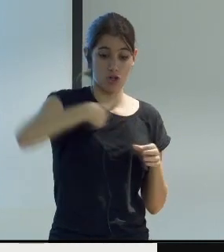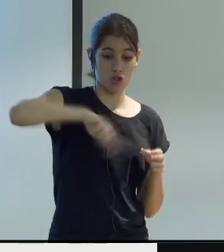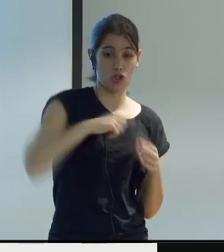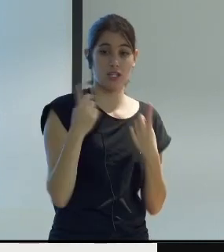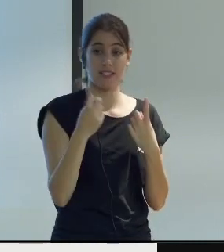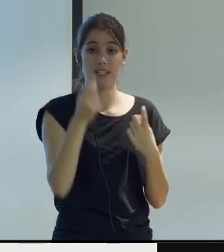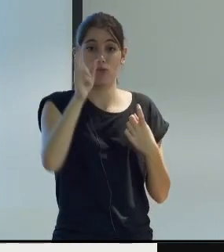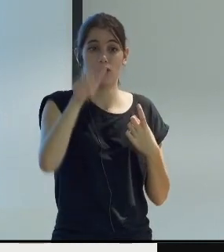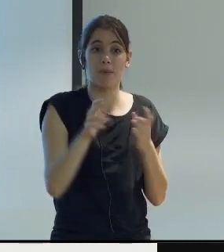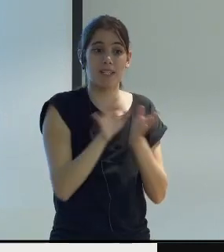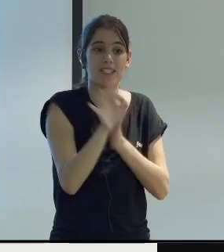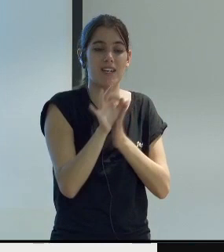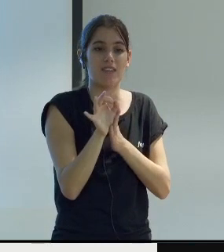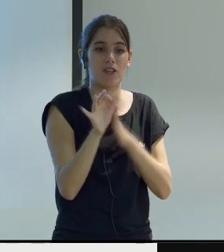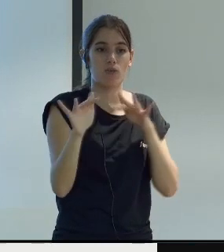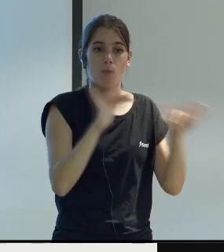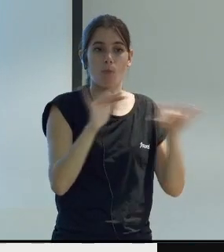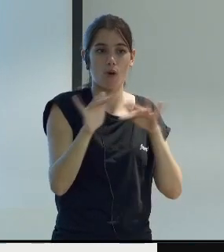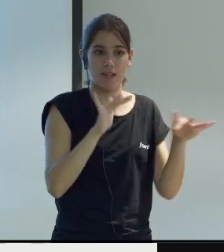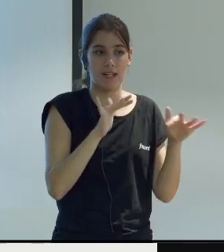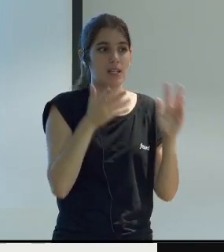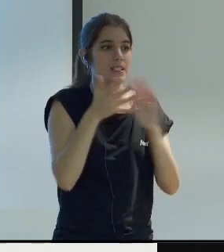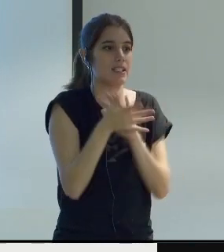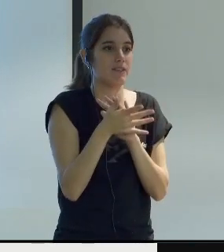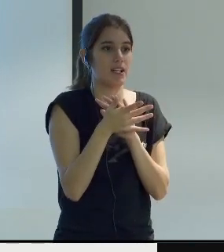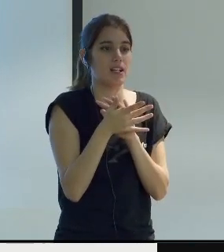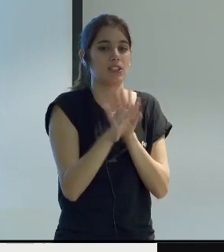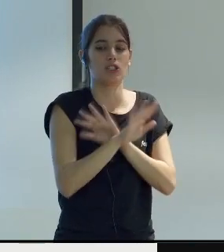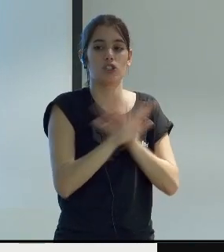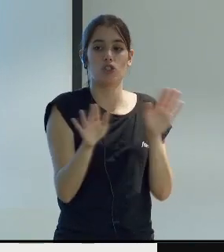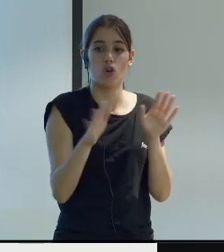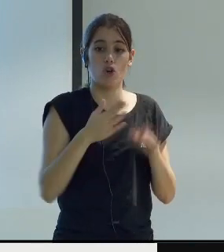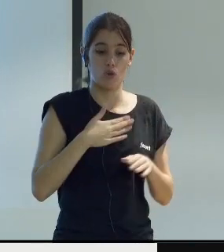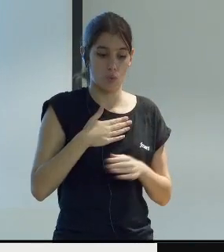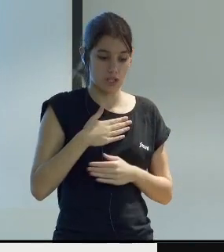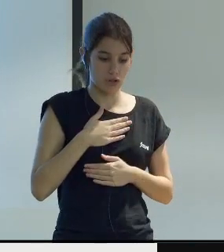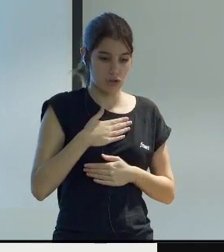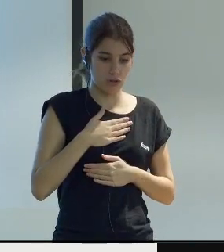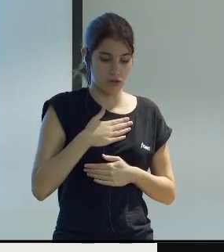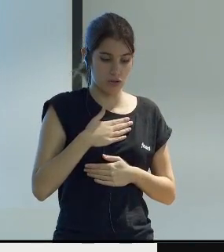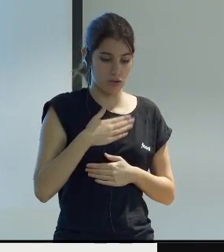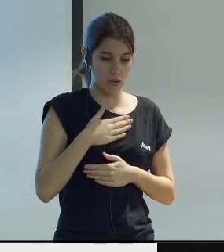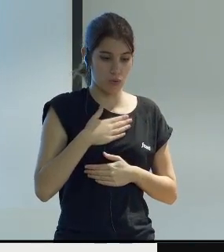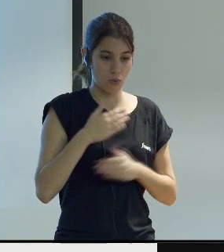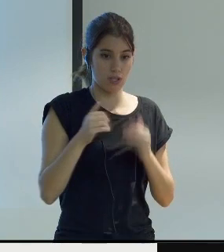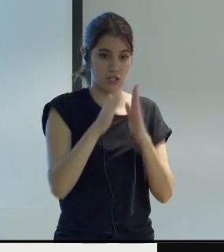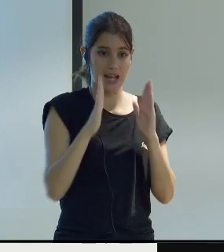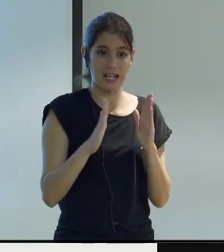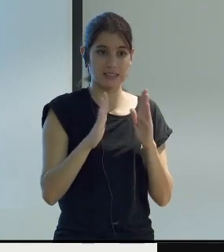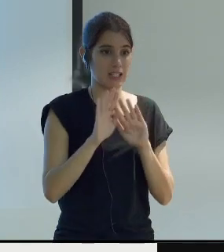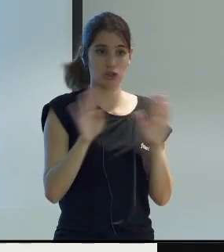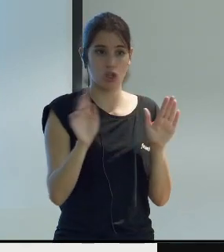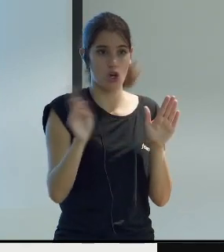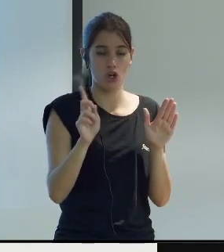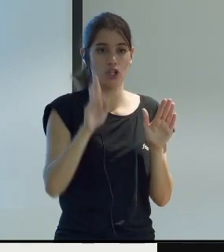tener servicios móviles, es decir, que no solo se reciban en el lugar donde vivimos, sino